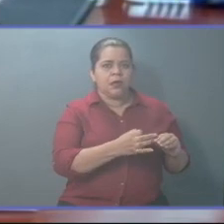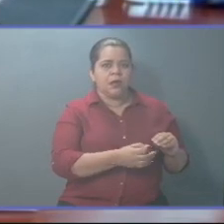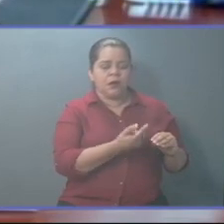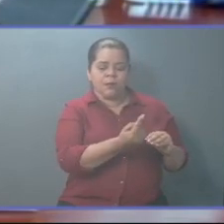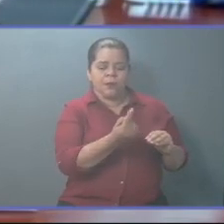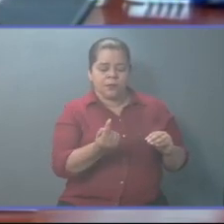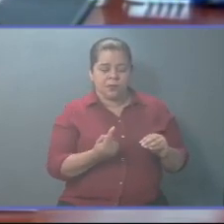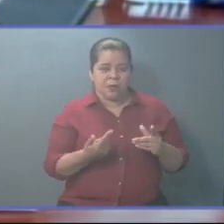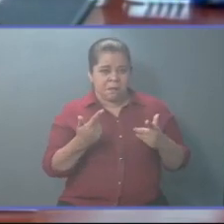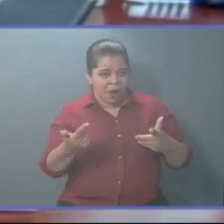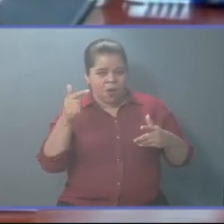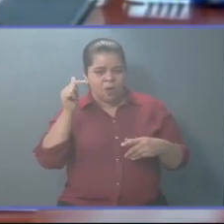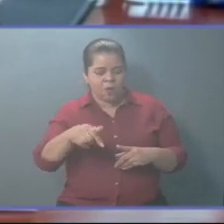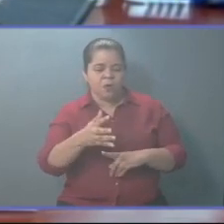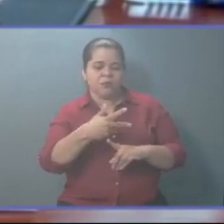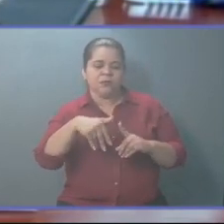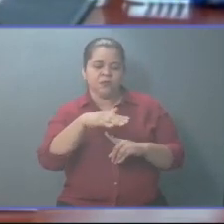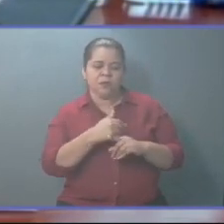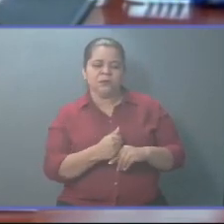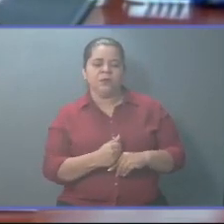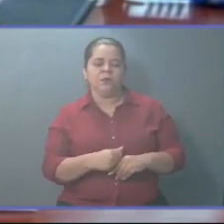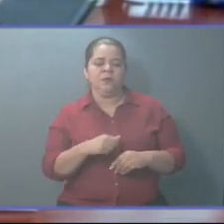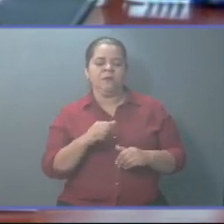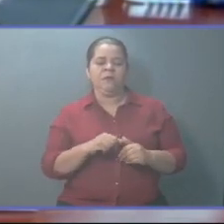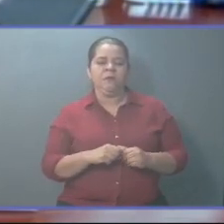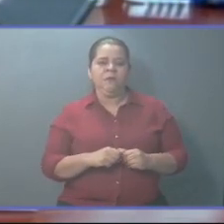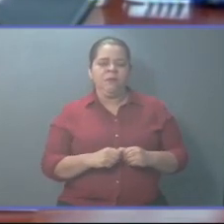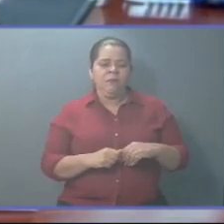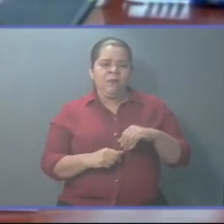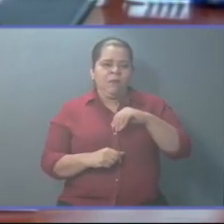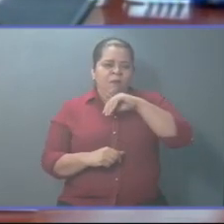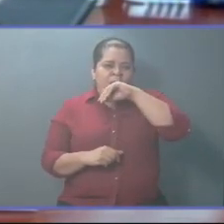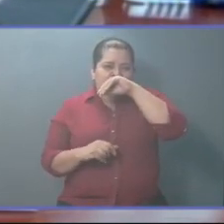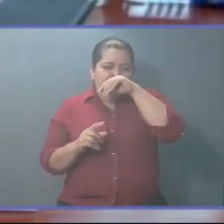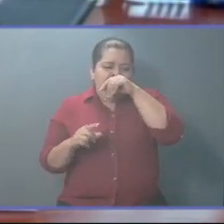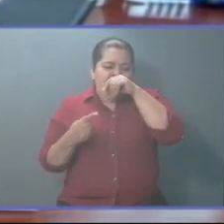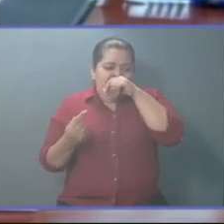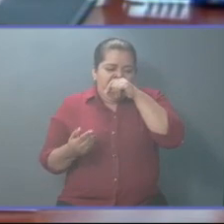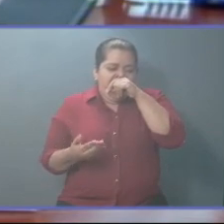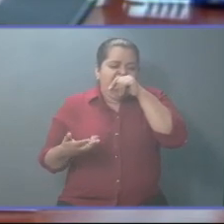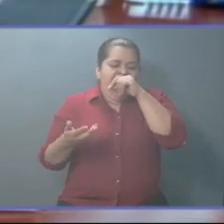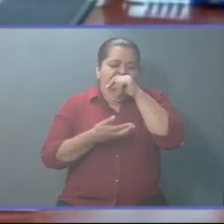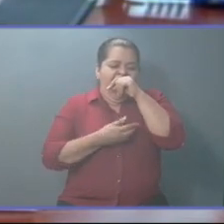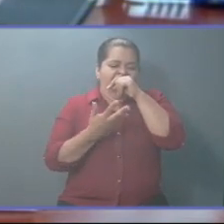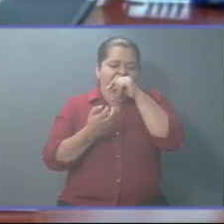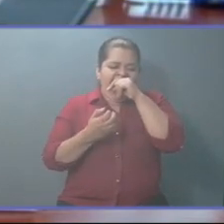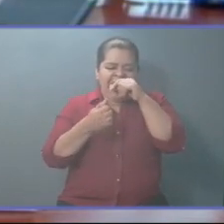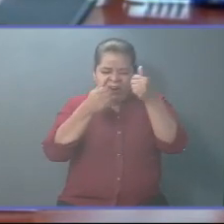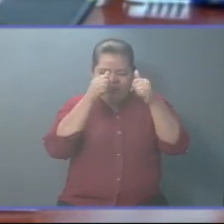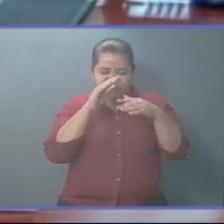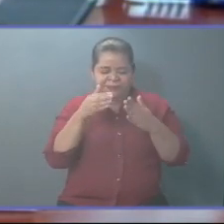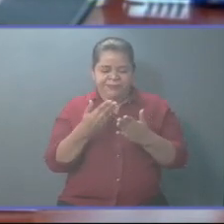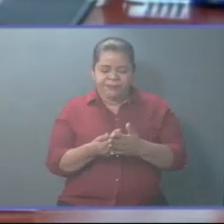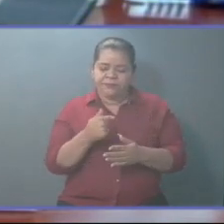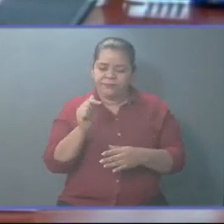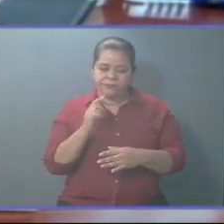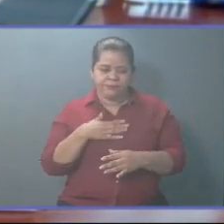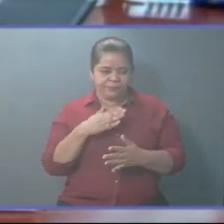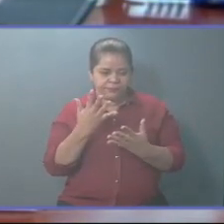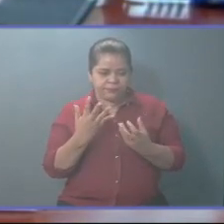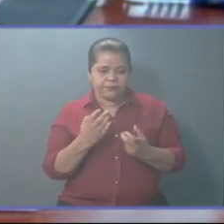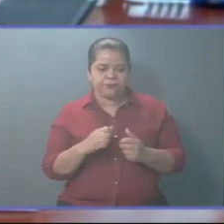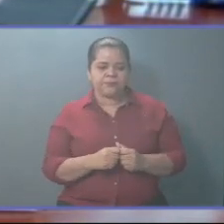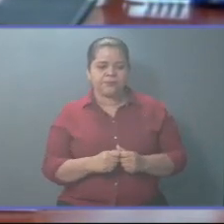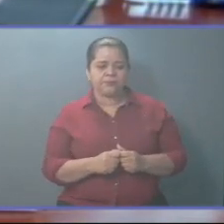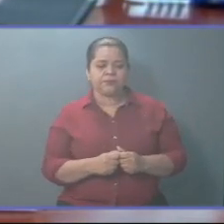en una situación como la que nos encontramos en este momento. Entonces, debo decirles que desde el primer momento